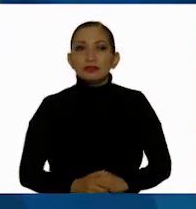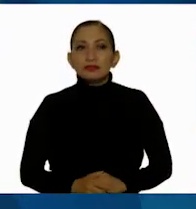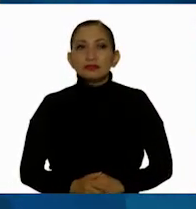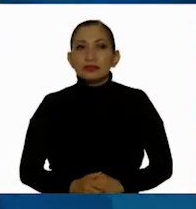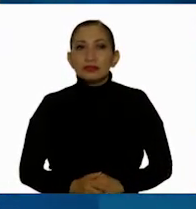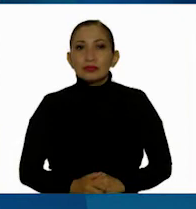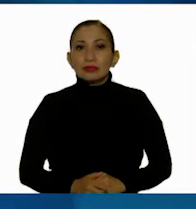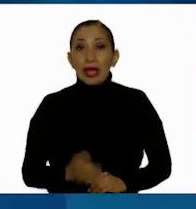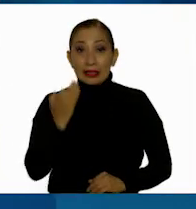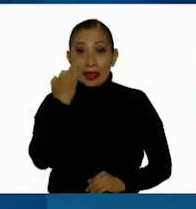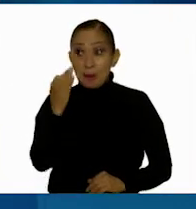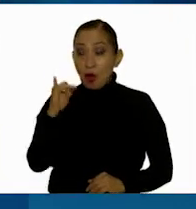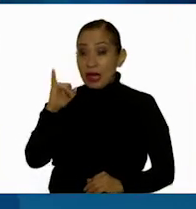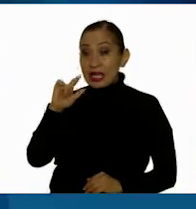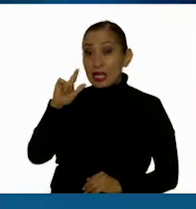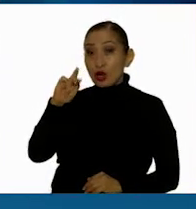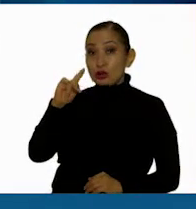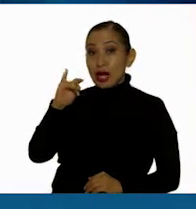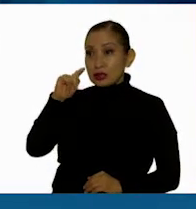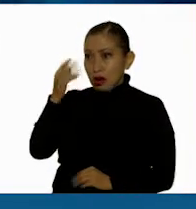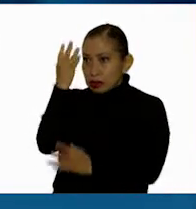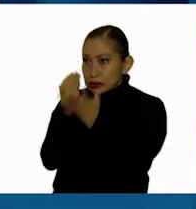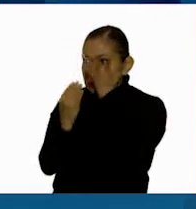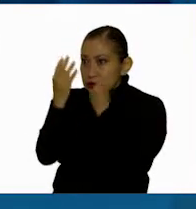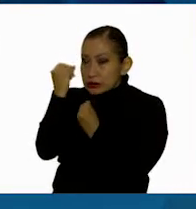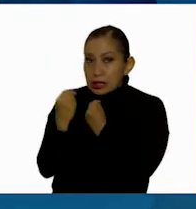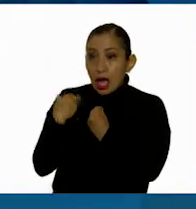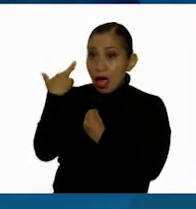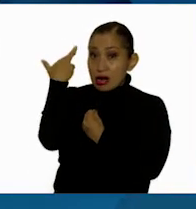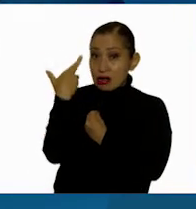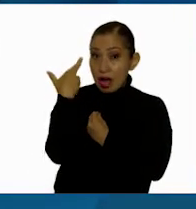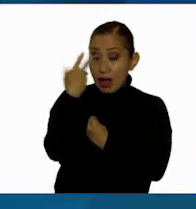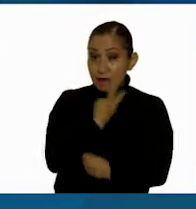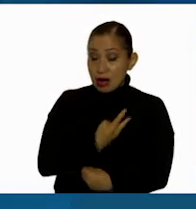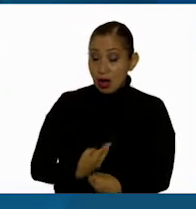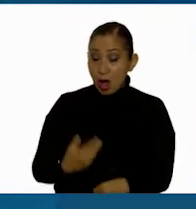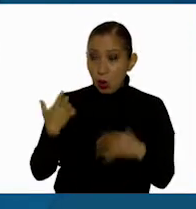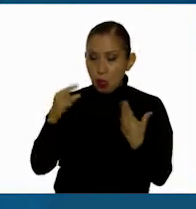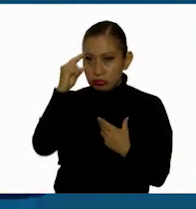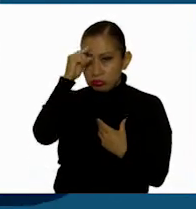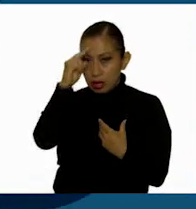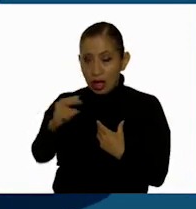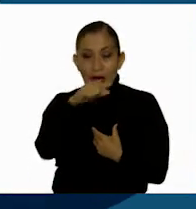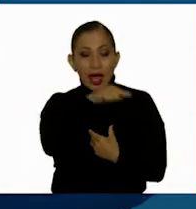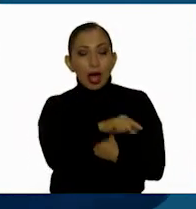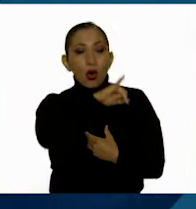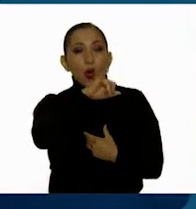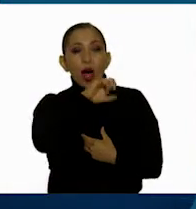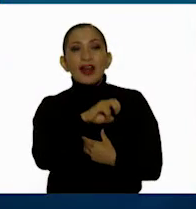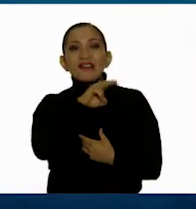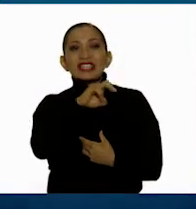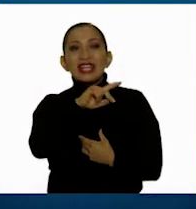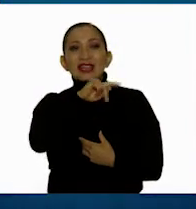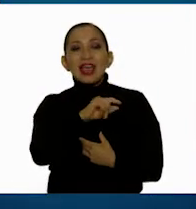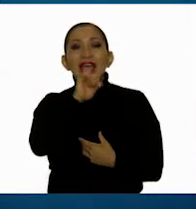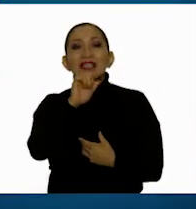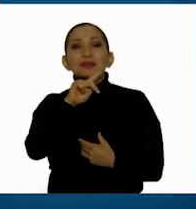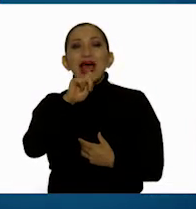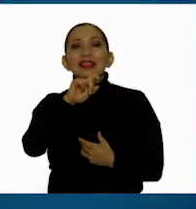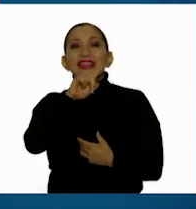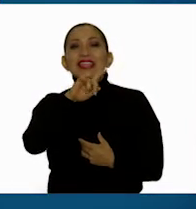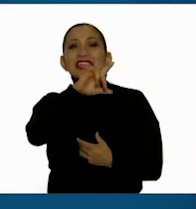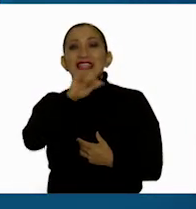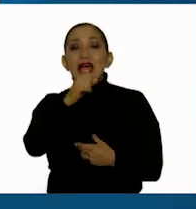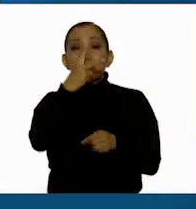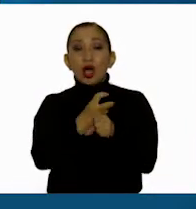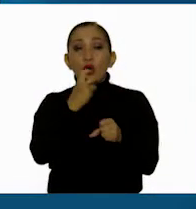Los tiempos de la Ilustración traen también virreyes ilustrados. Ese fue el caso de don Juan Vicente de Güemes Padilla, segundo